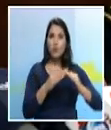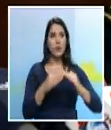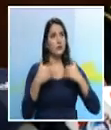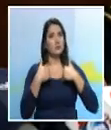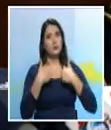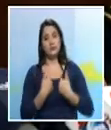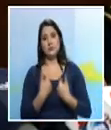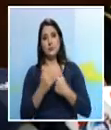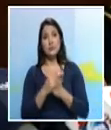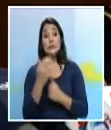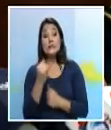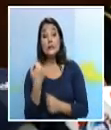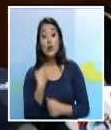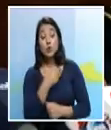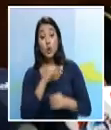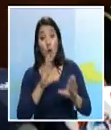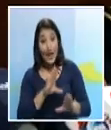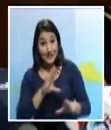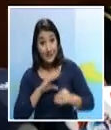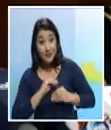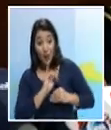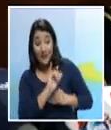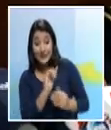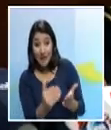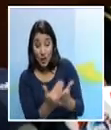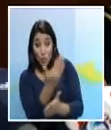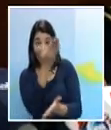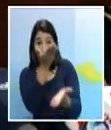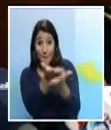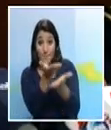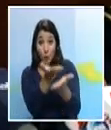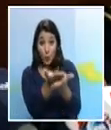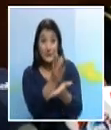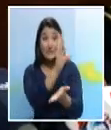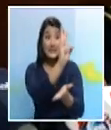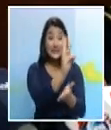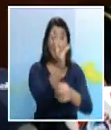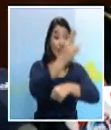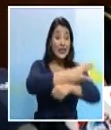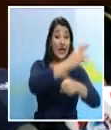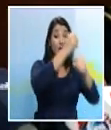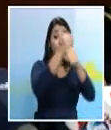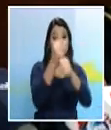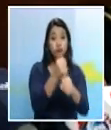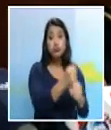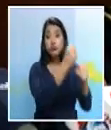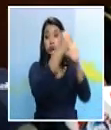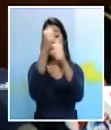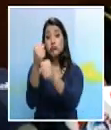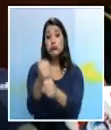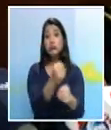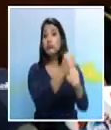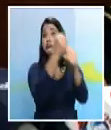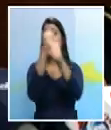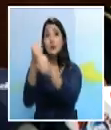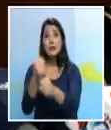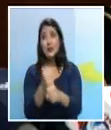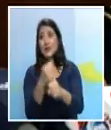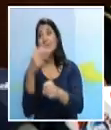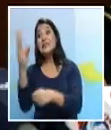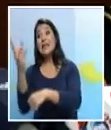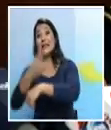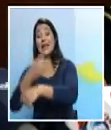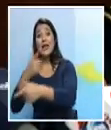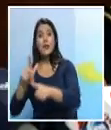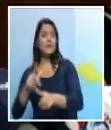Si nosotros aceptamos la propuesta de esta gente, mejor cerramos las delegaciones, paramos las patrullas porque no